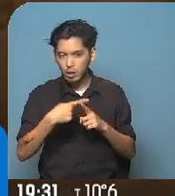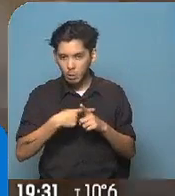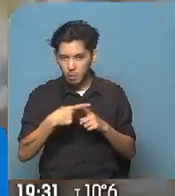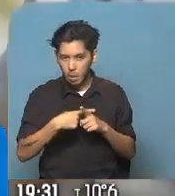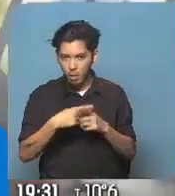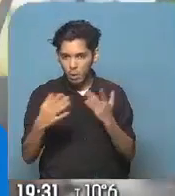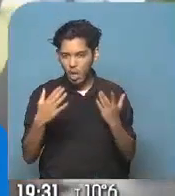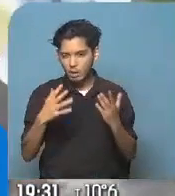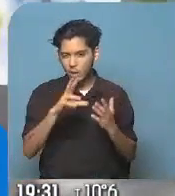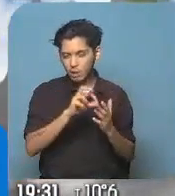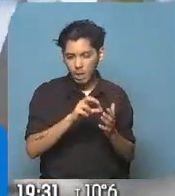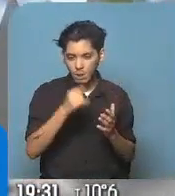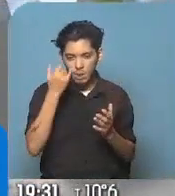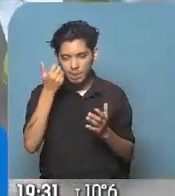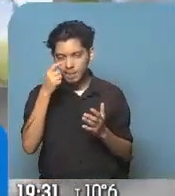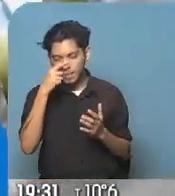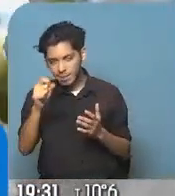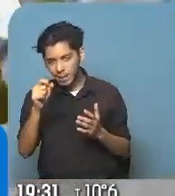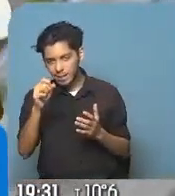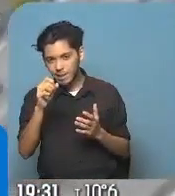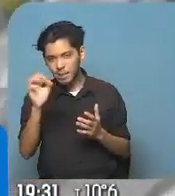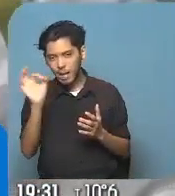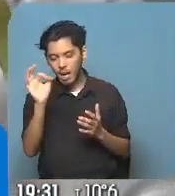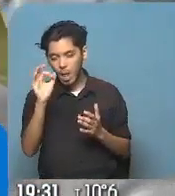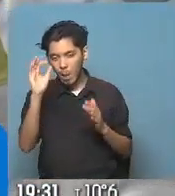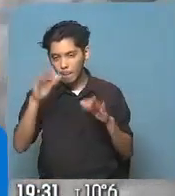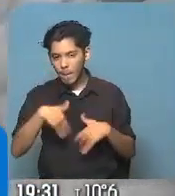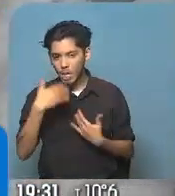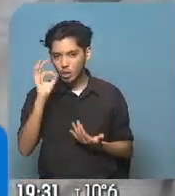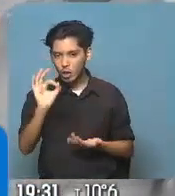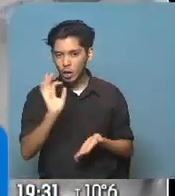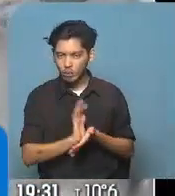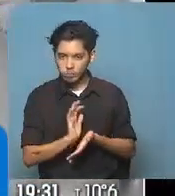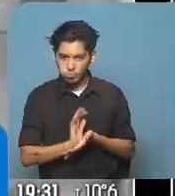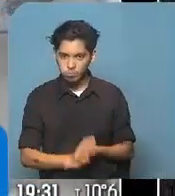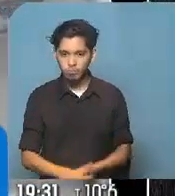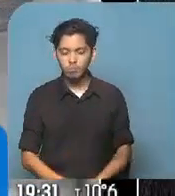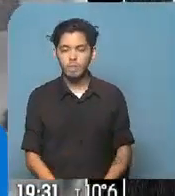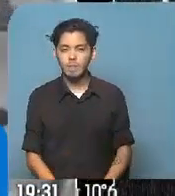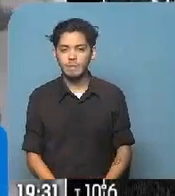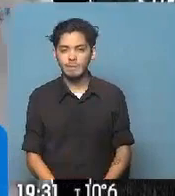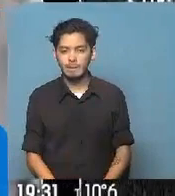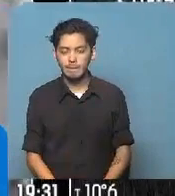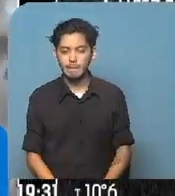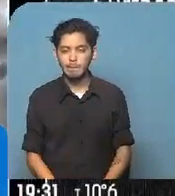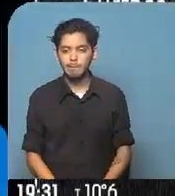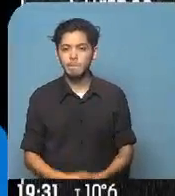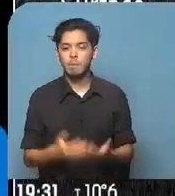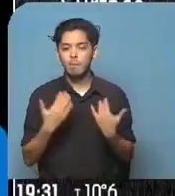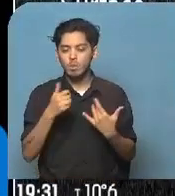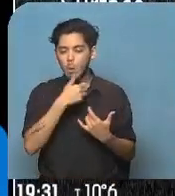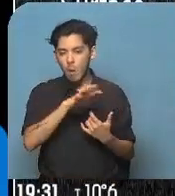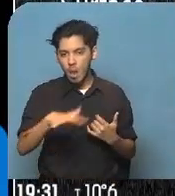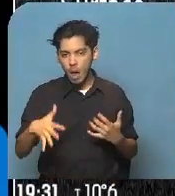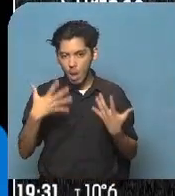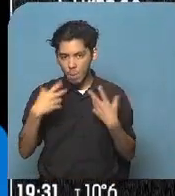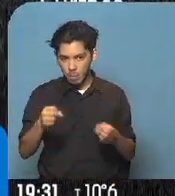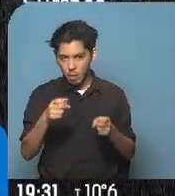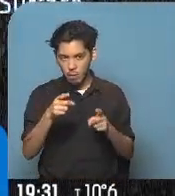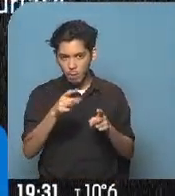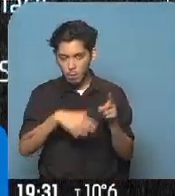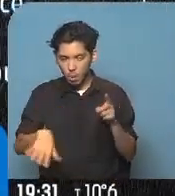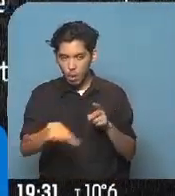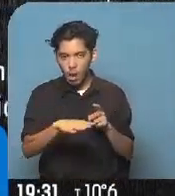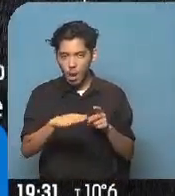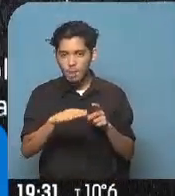entre 30 y 70 grados bajo cero. Tiene que ver con la detección de un posible lago en la zona austral